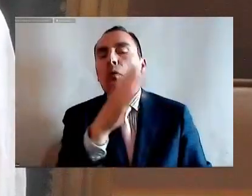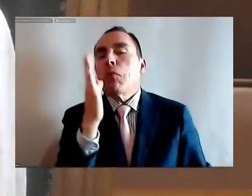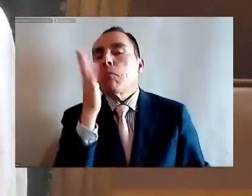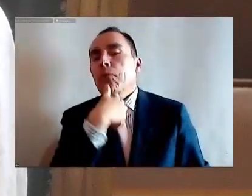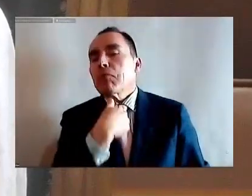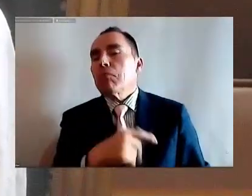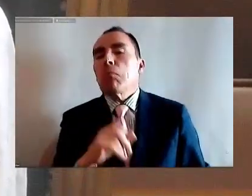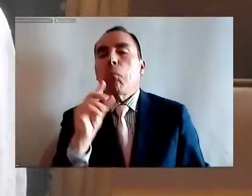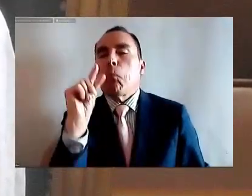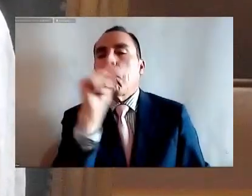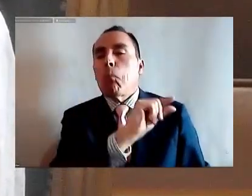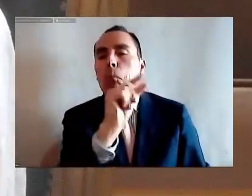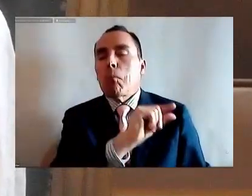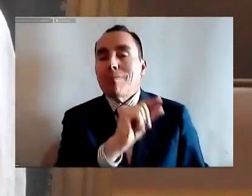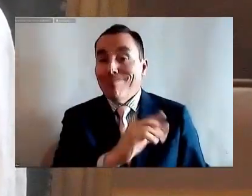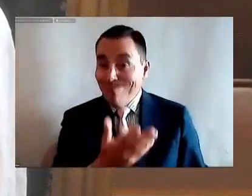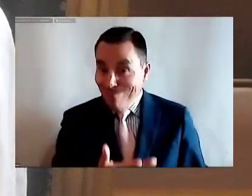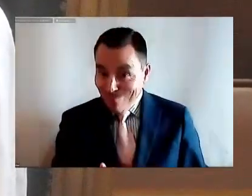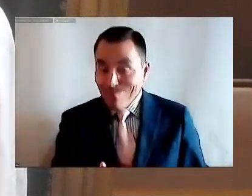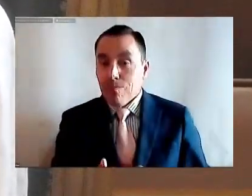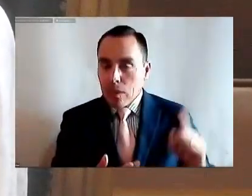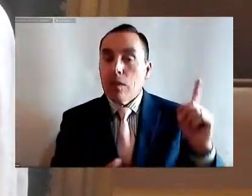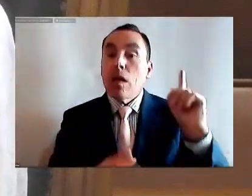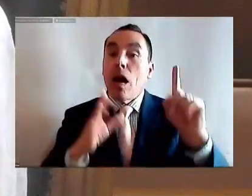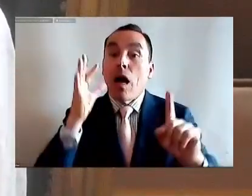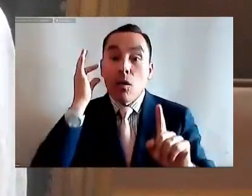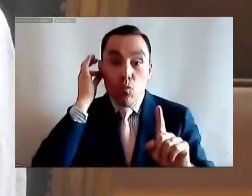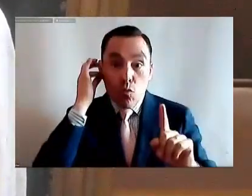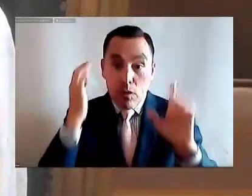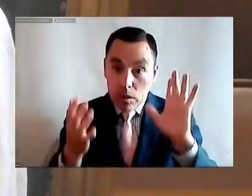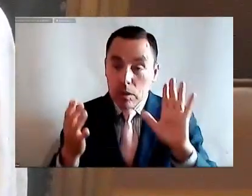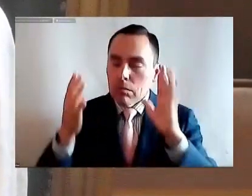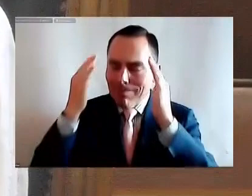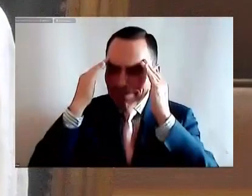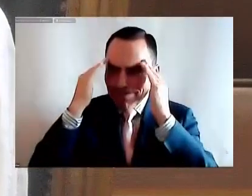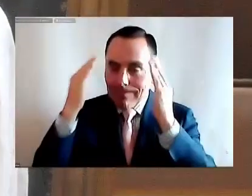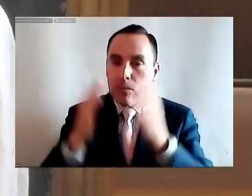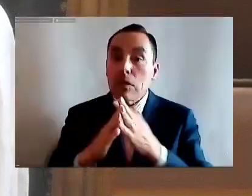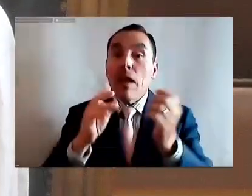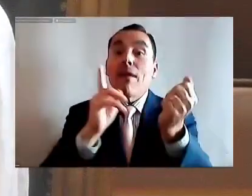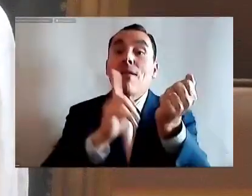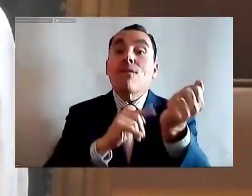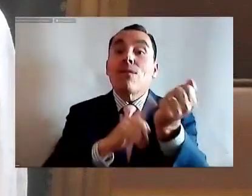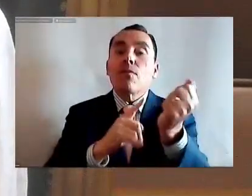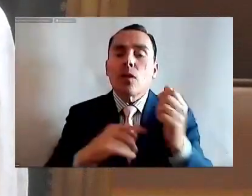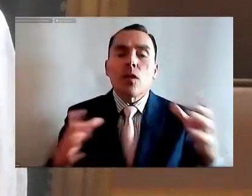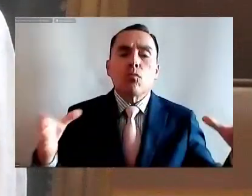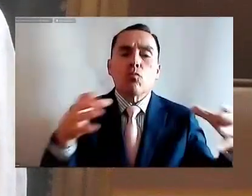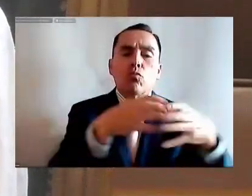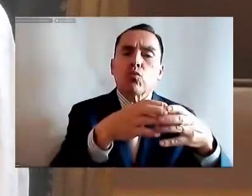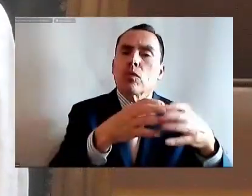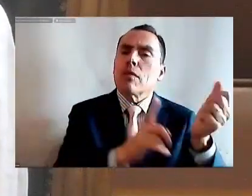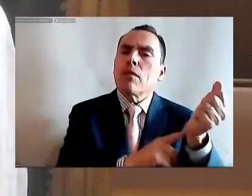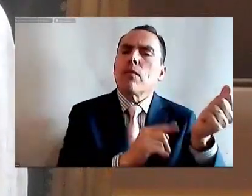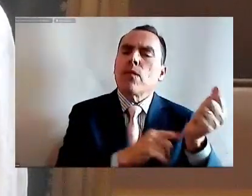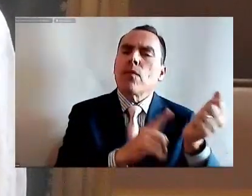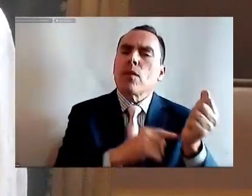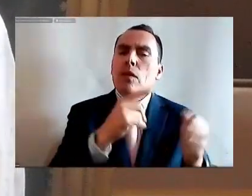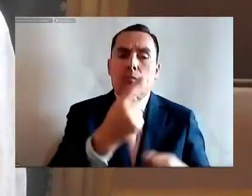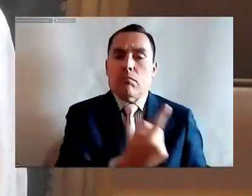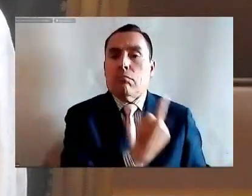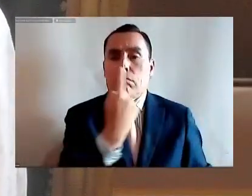ámbitos, pues se encuentran muy bien relacionados con la familia, entendiendo por tal no solo